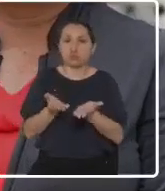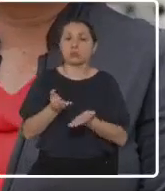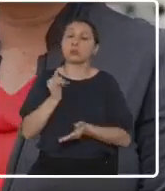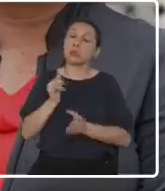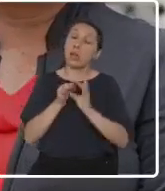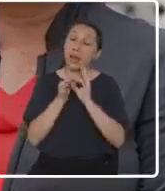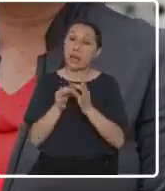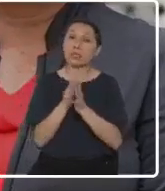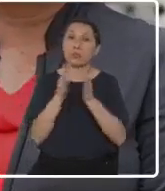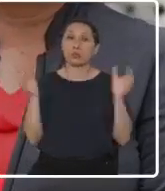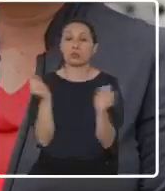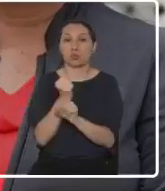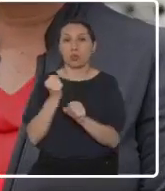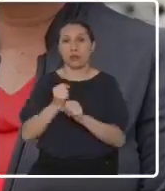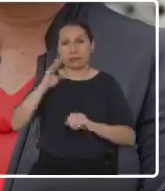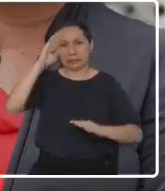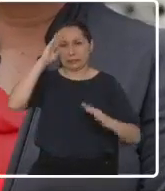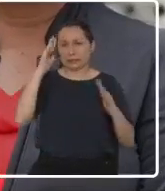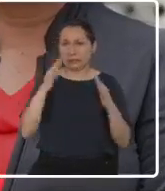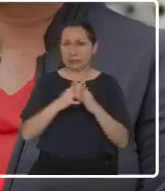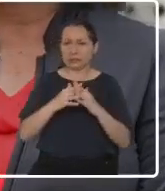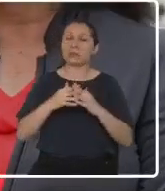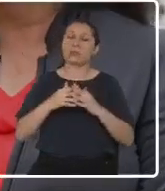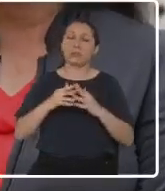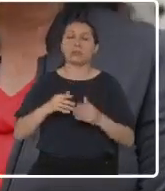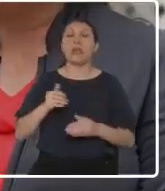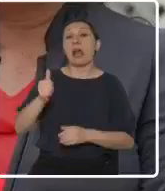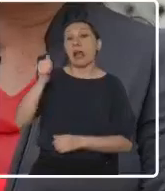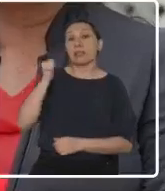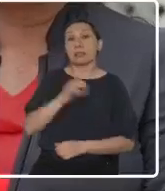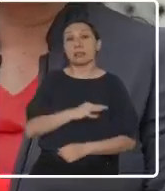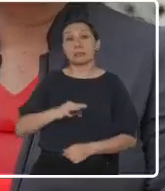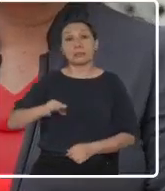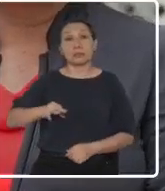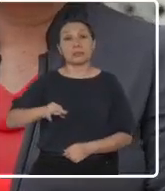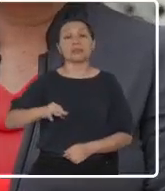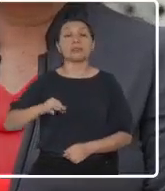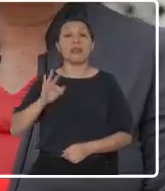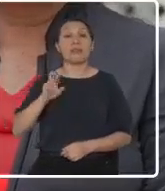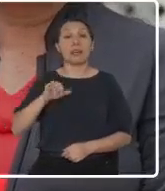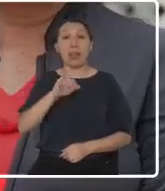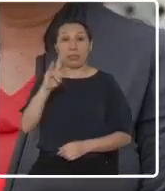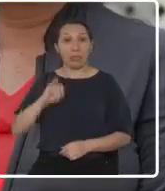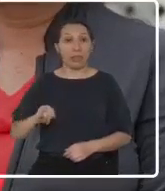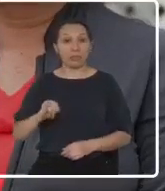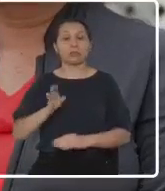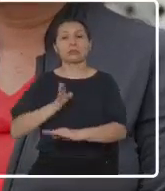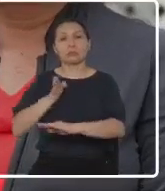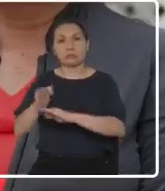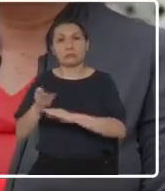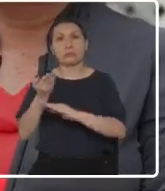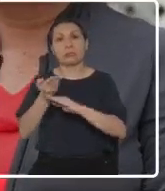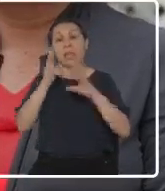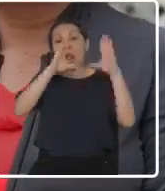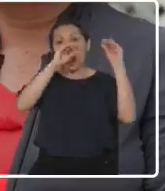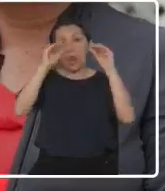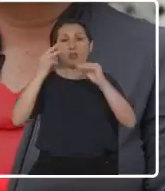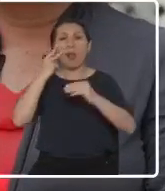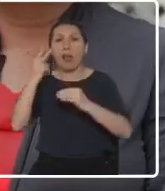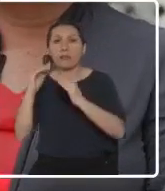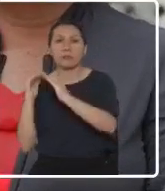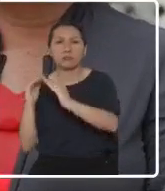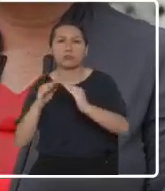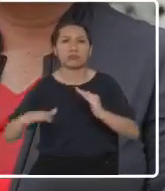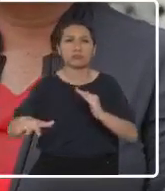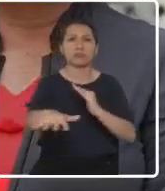y les agradezco mucho el trabajo que están realizando. Ayer la ministra Maya Fernández le encargué que estuviera recorriendo durante la noche las poblaciones